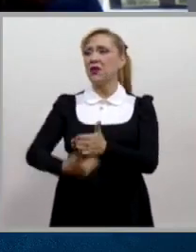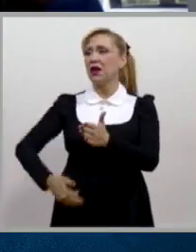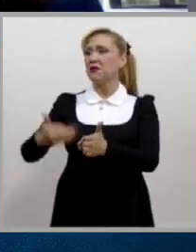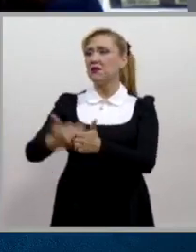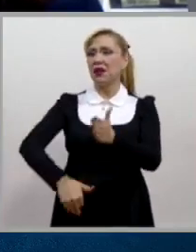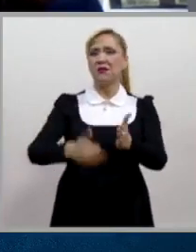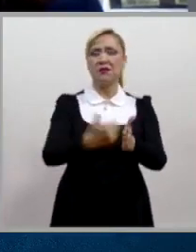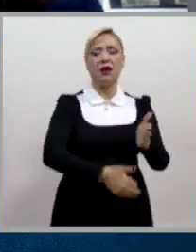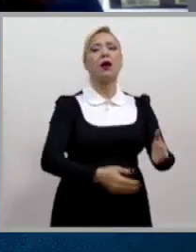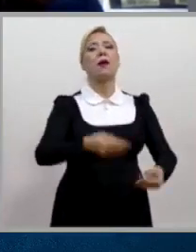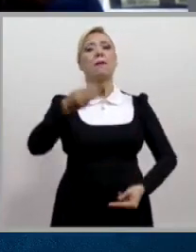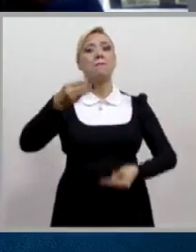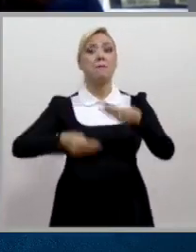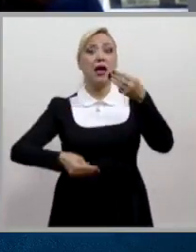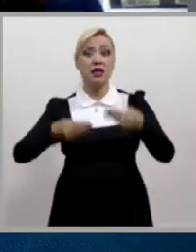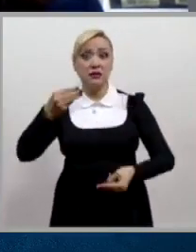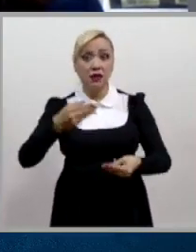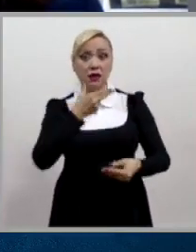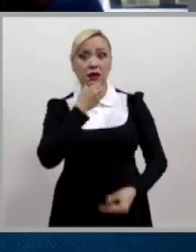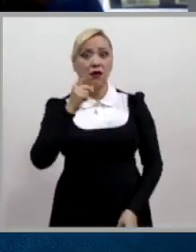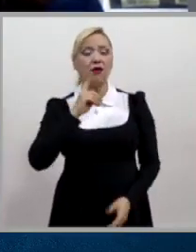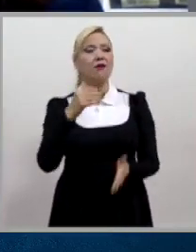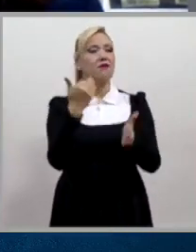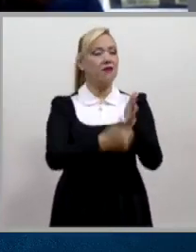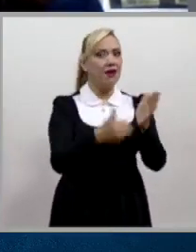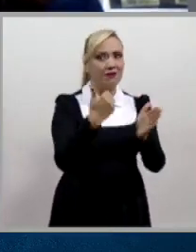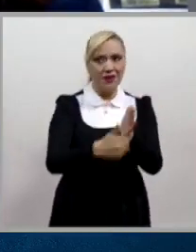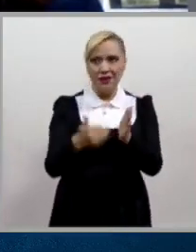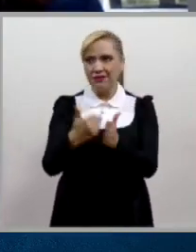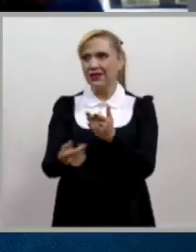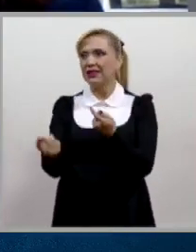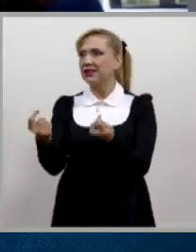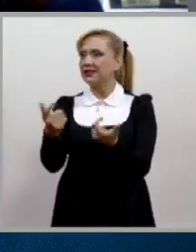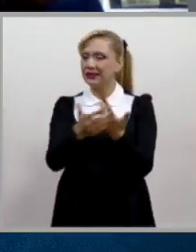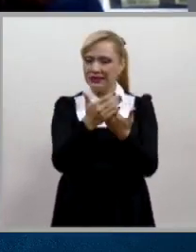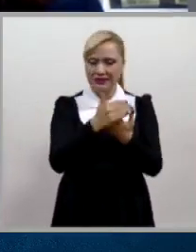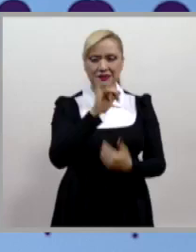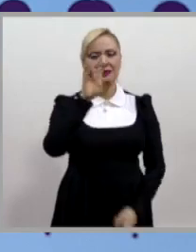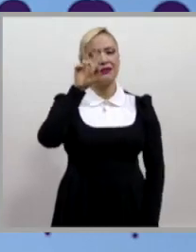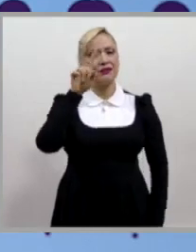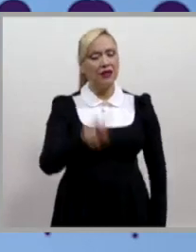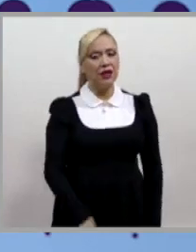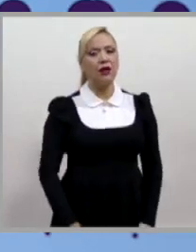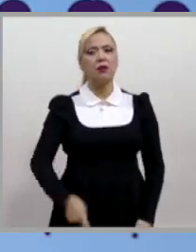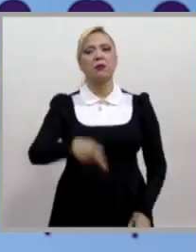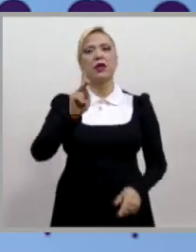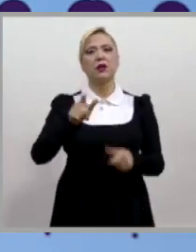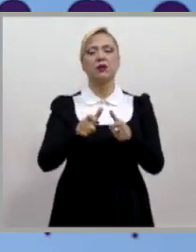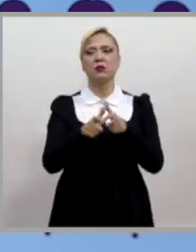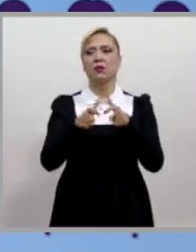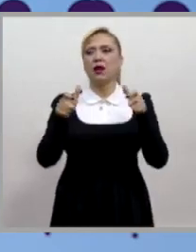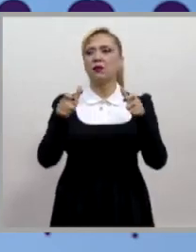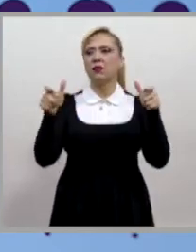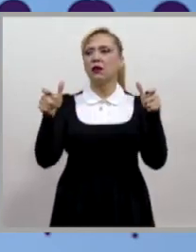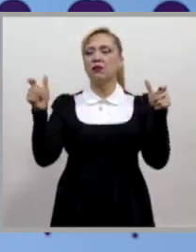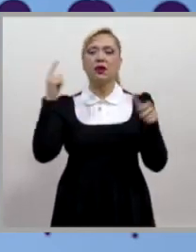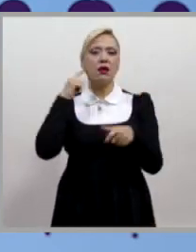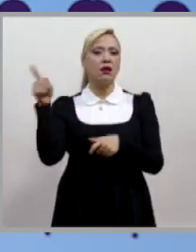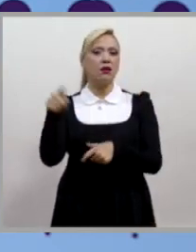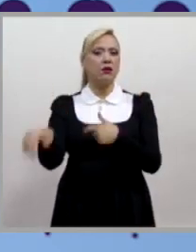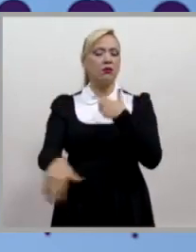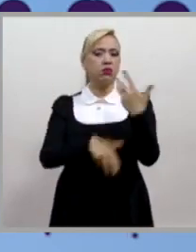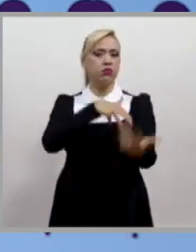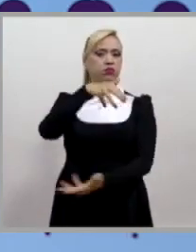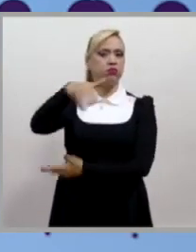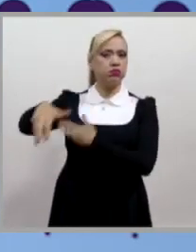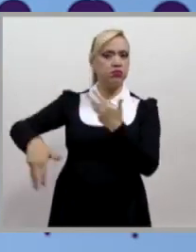y magistradas, es cierto, pero el principal problema no es ese, el principal problema es que hay un ascenso, un crecimiento en la comisión de ilícitos.